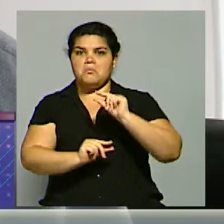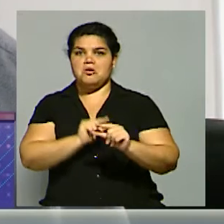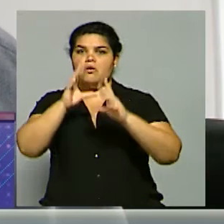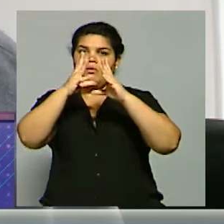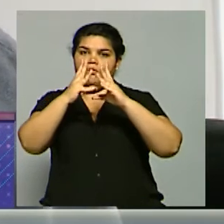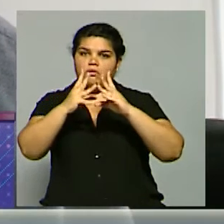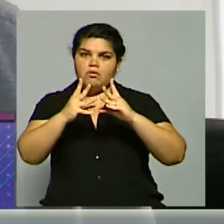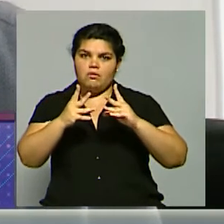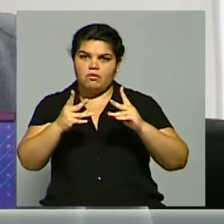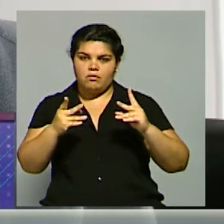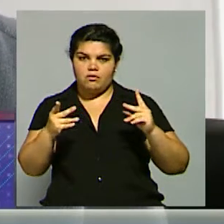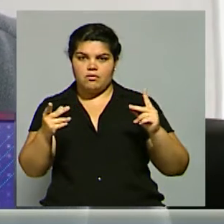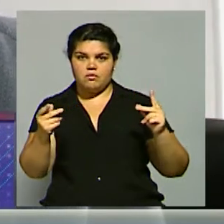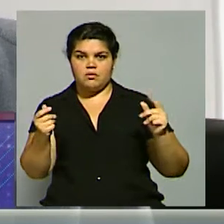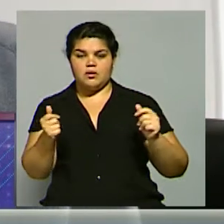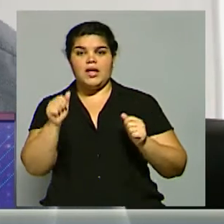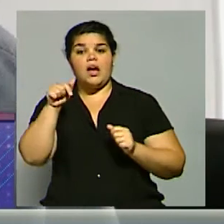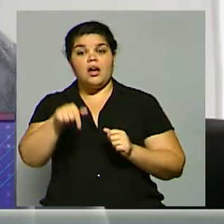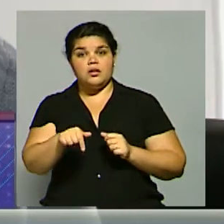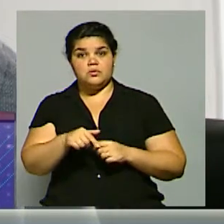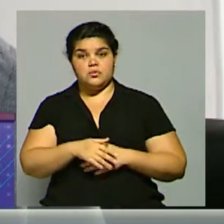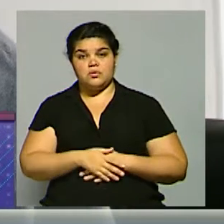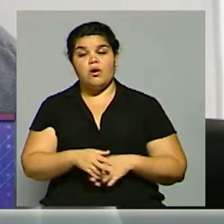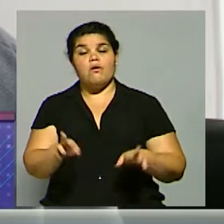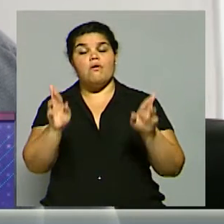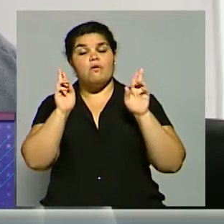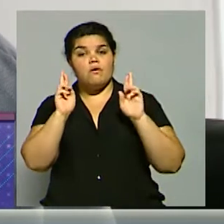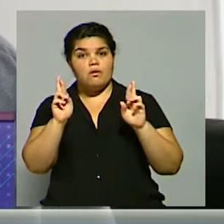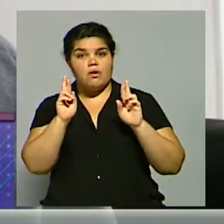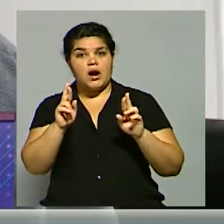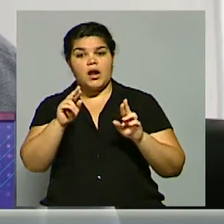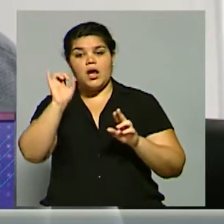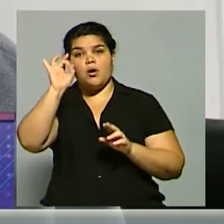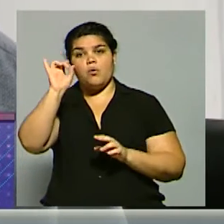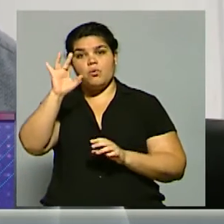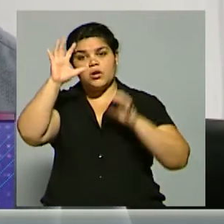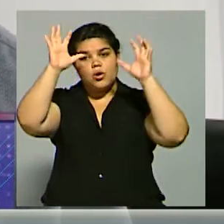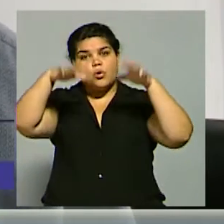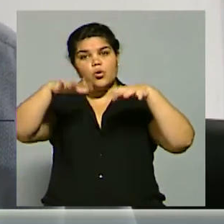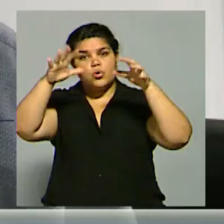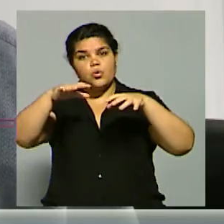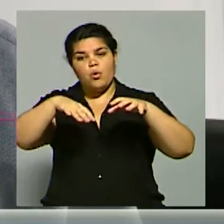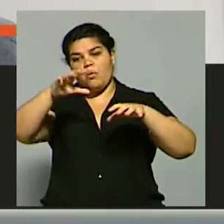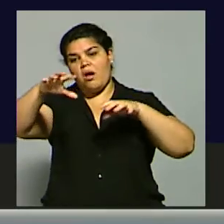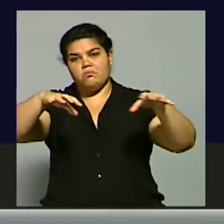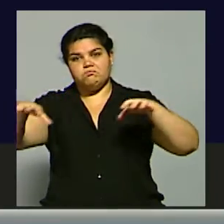intensidad y por lo tanto esperamos solamente lloviznas, lluvias